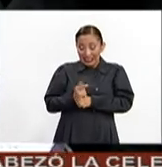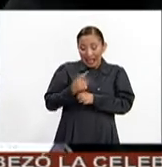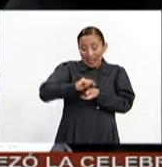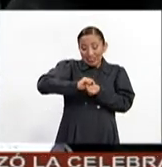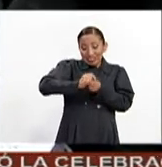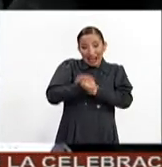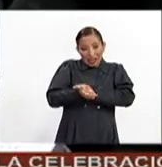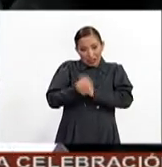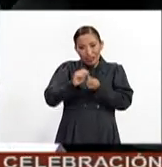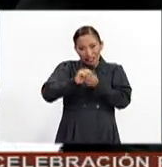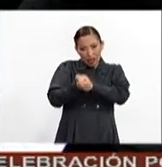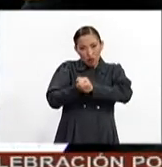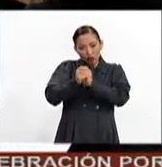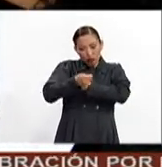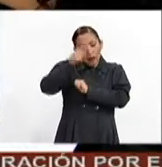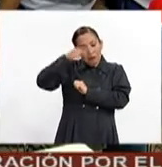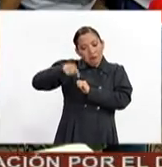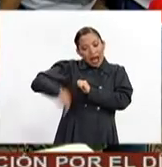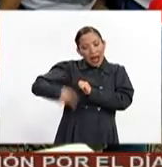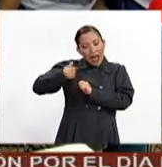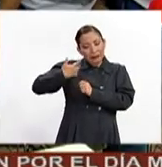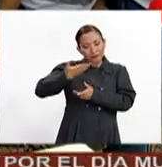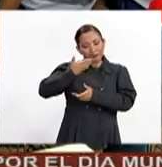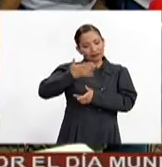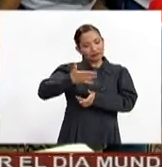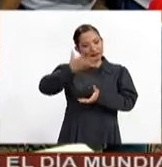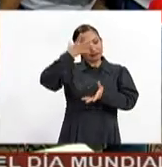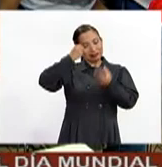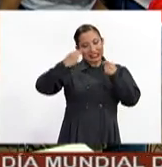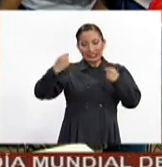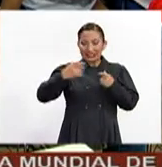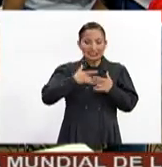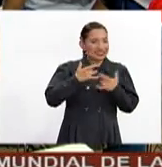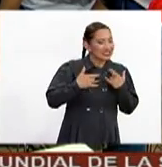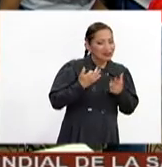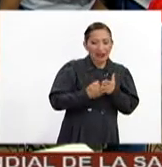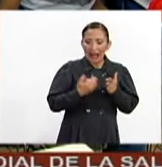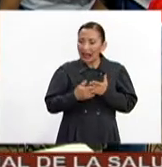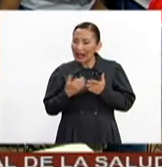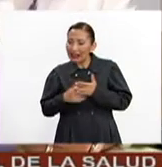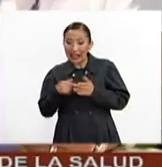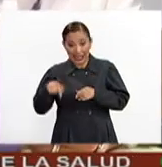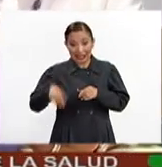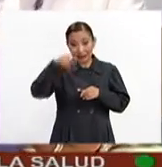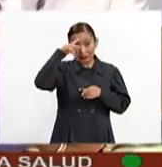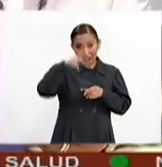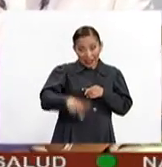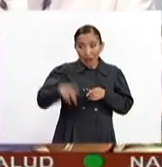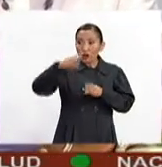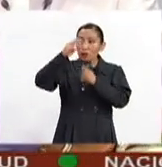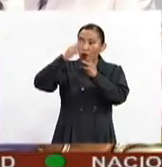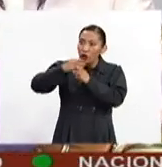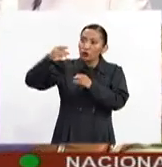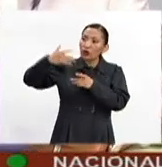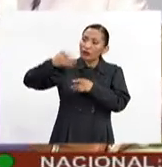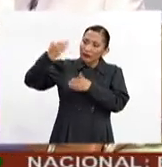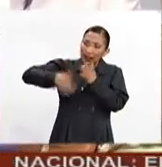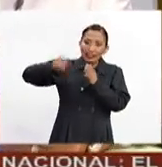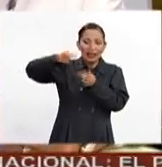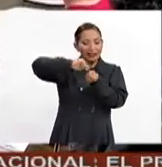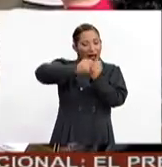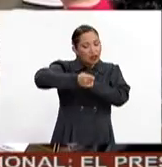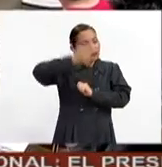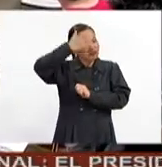viniera a satisfacer esta necesidad que tiene México, que tiene el mundo, de